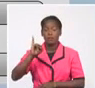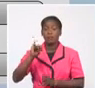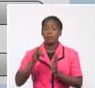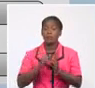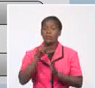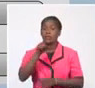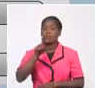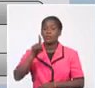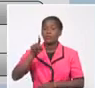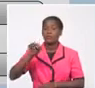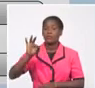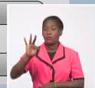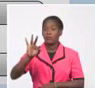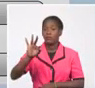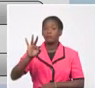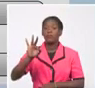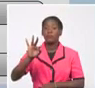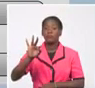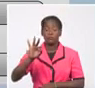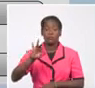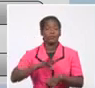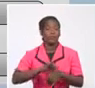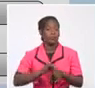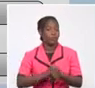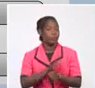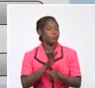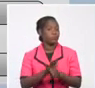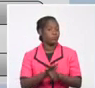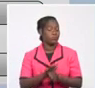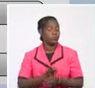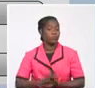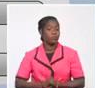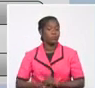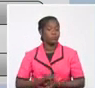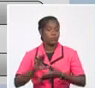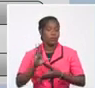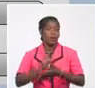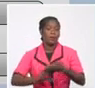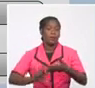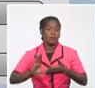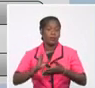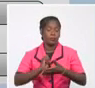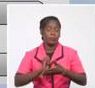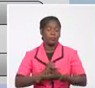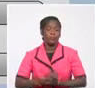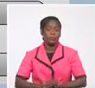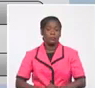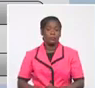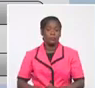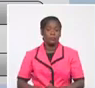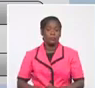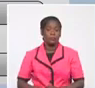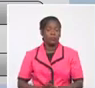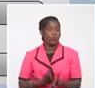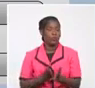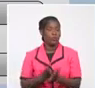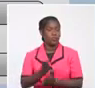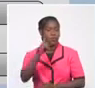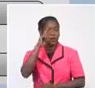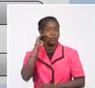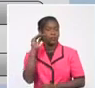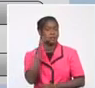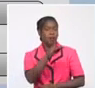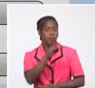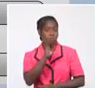59.506.118 que han tenido COVID-19 en la región de las Américas. Activos, una cifra por encima de los